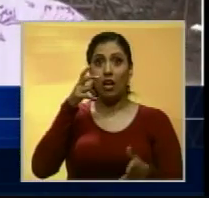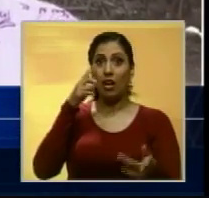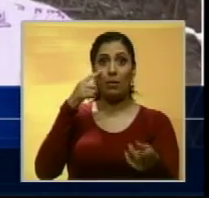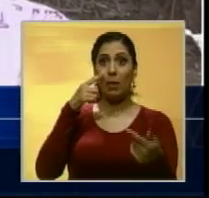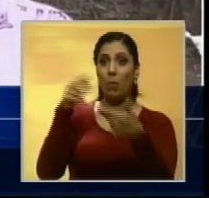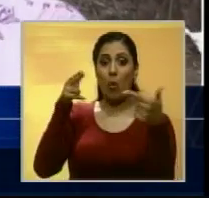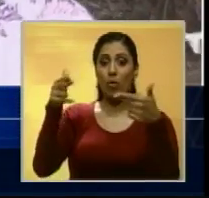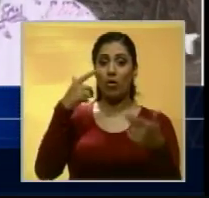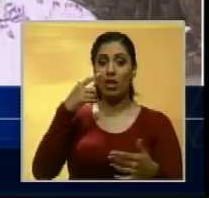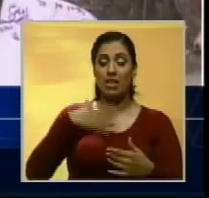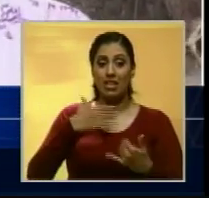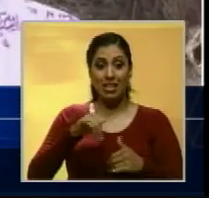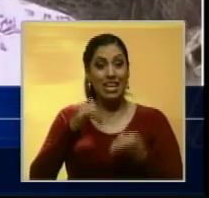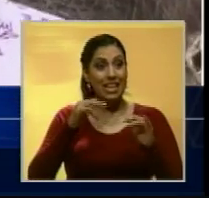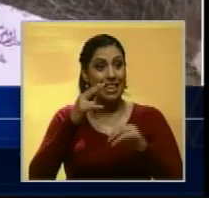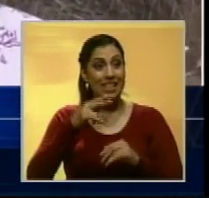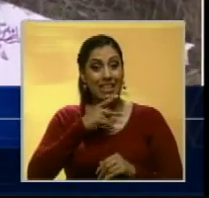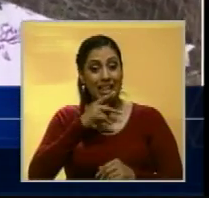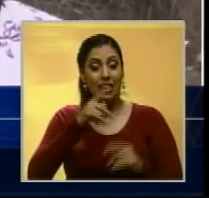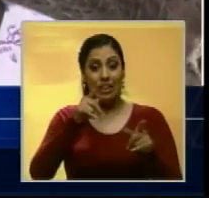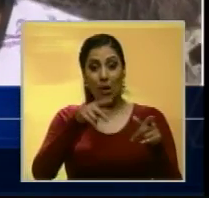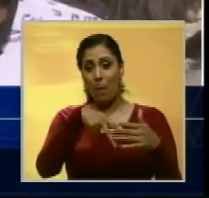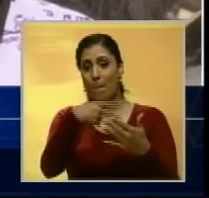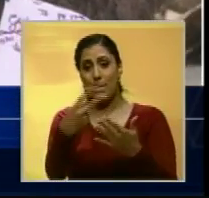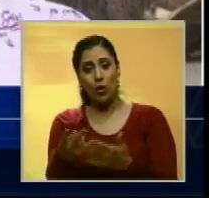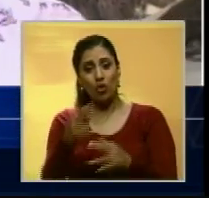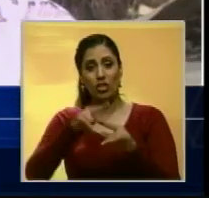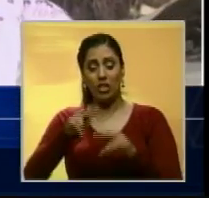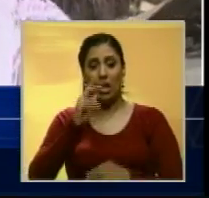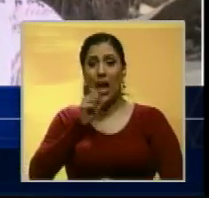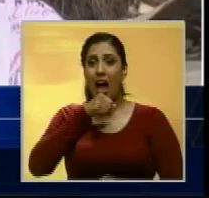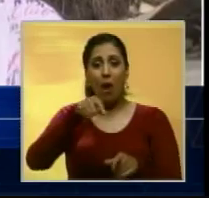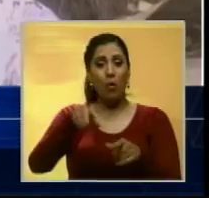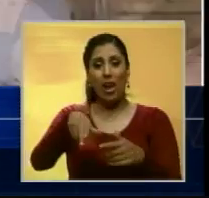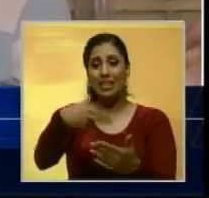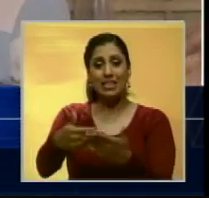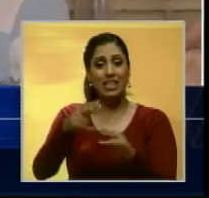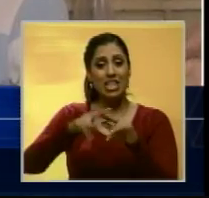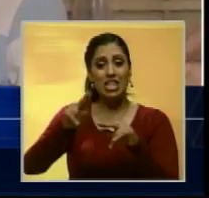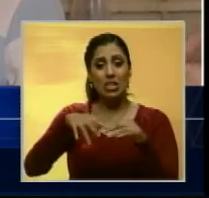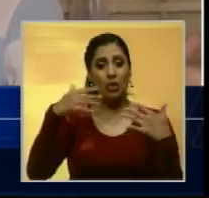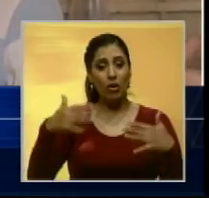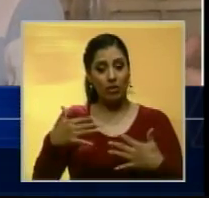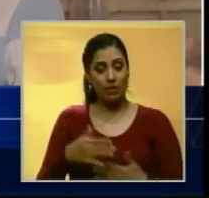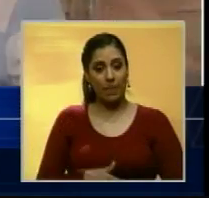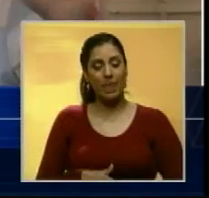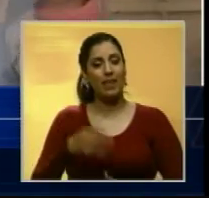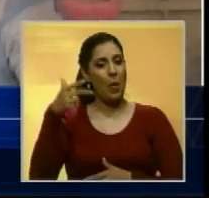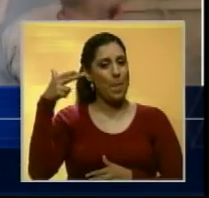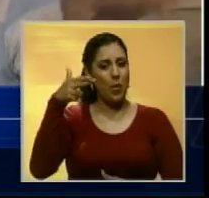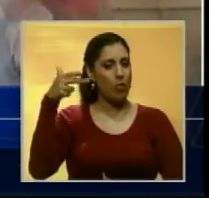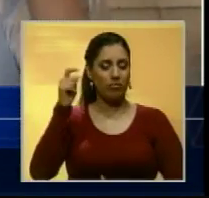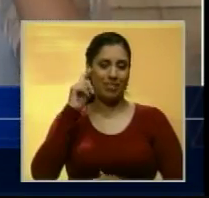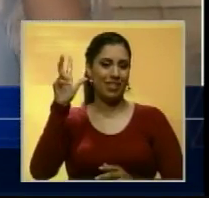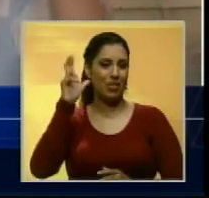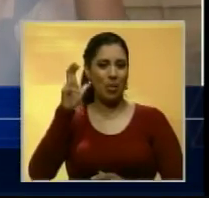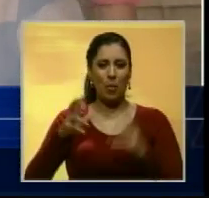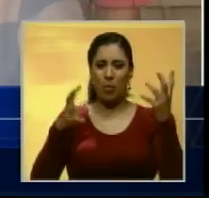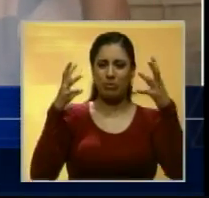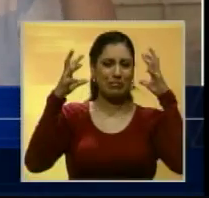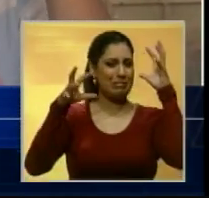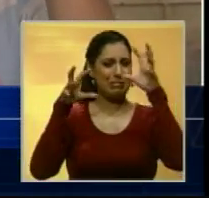porque ella vio cuando los niños cayeron. Abuela, cayeron los niños. Los tiros, solo los tiros, el bululú